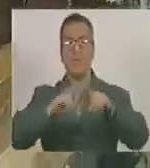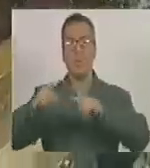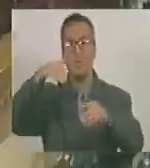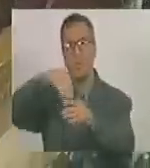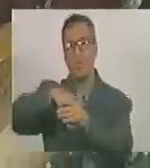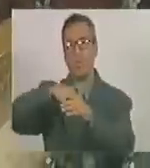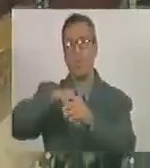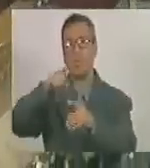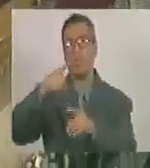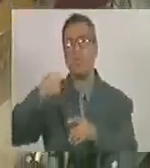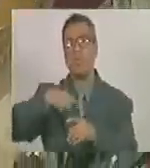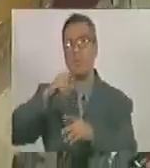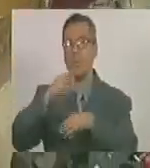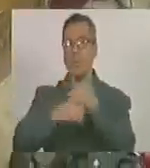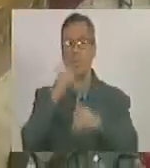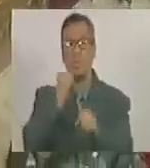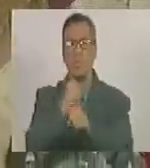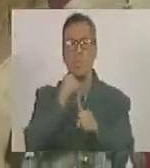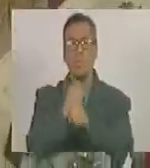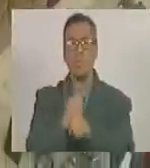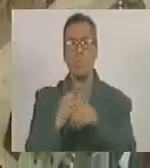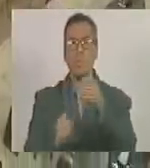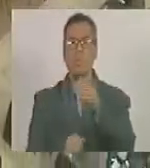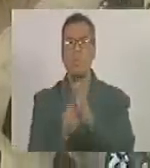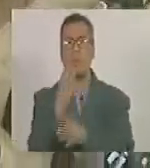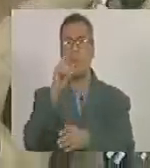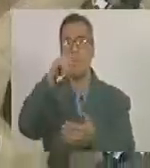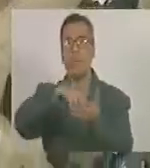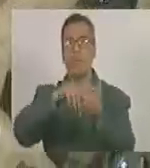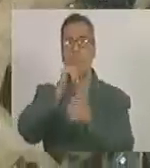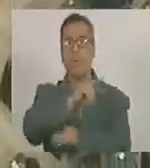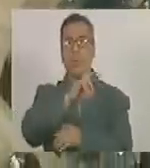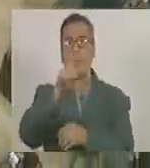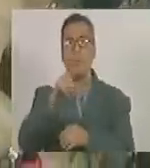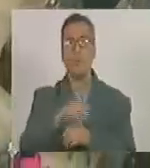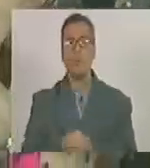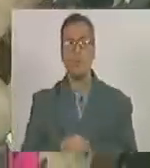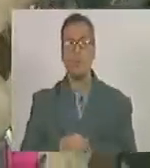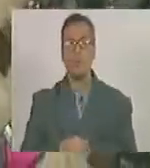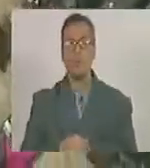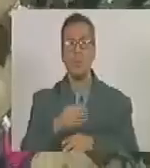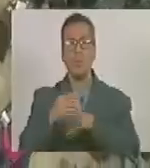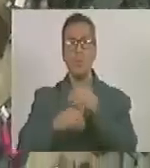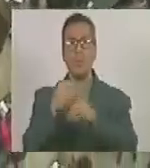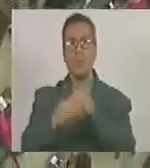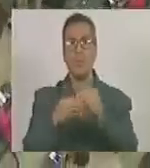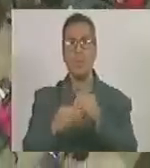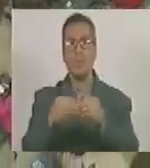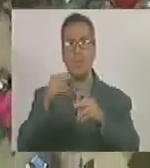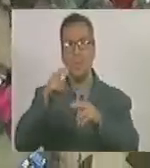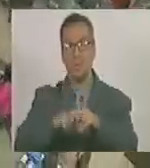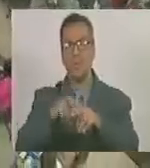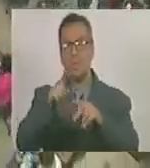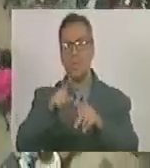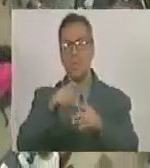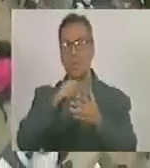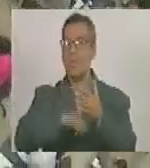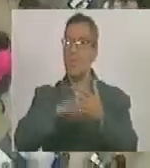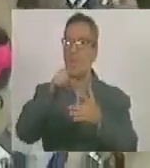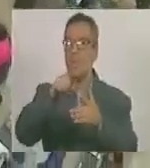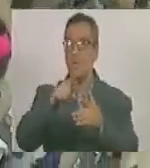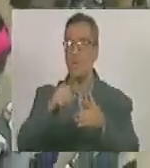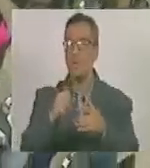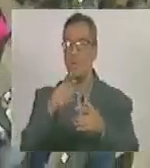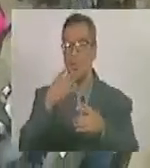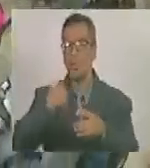electoral que he venido desempeñando desde mayo del año 2021, de manera que la vacancia sea suplida siguiendo